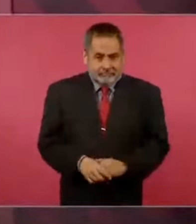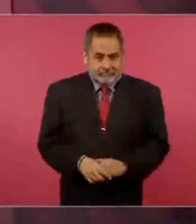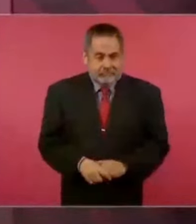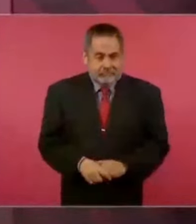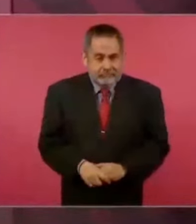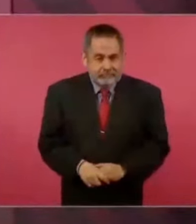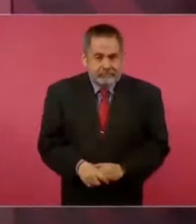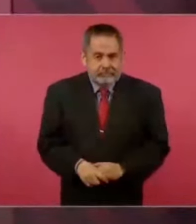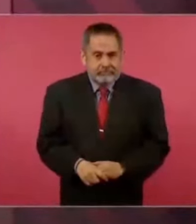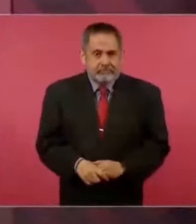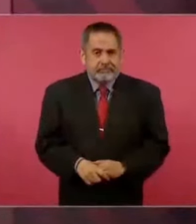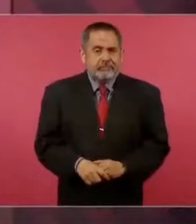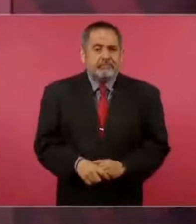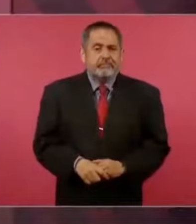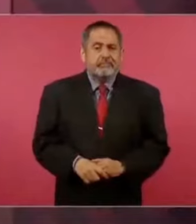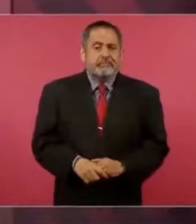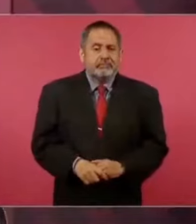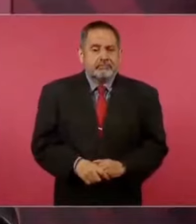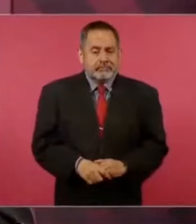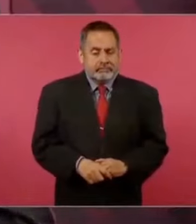Que hay